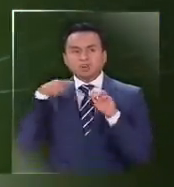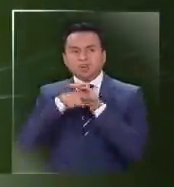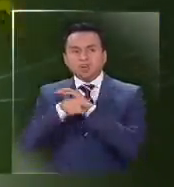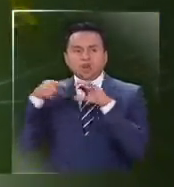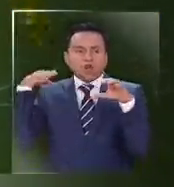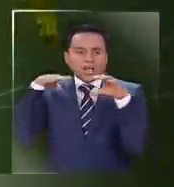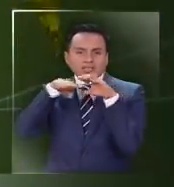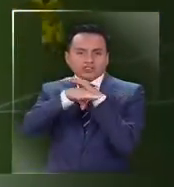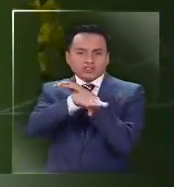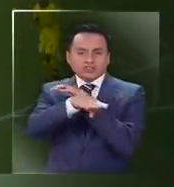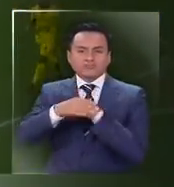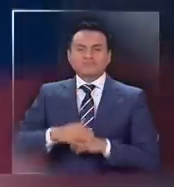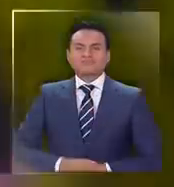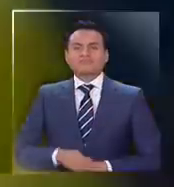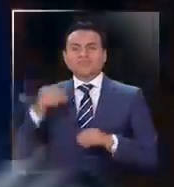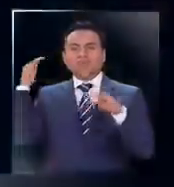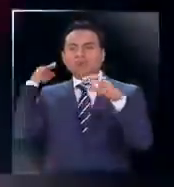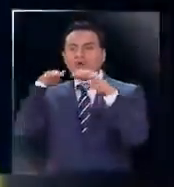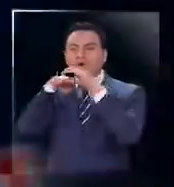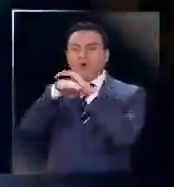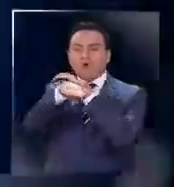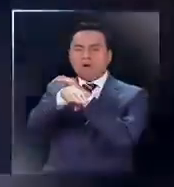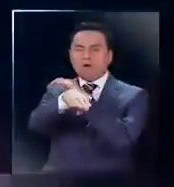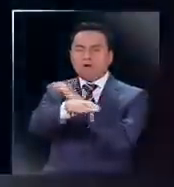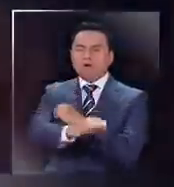golazo. ¡Gol!